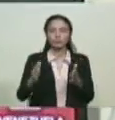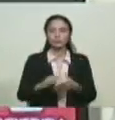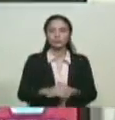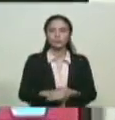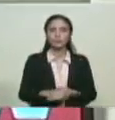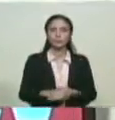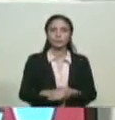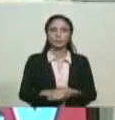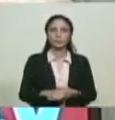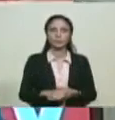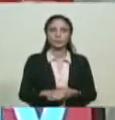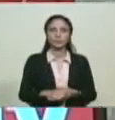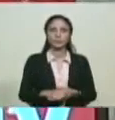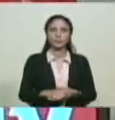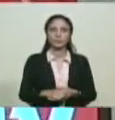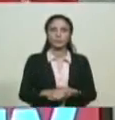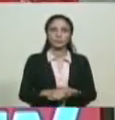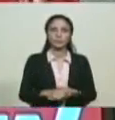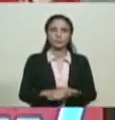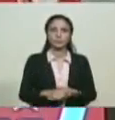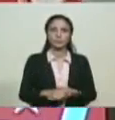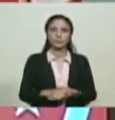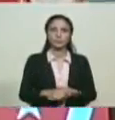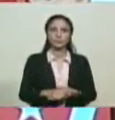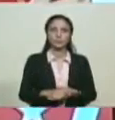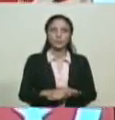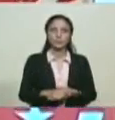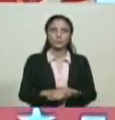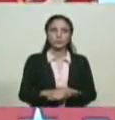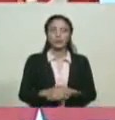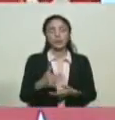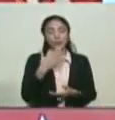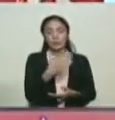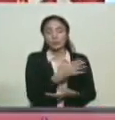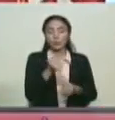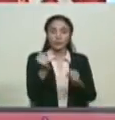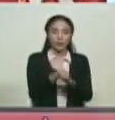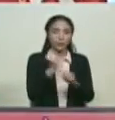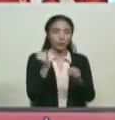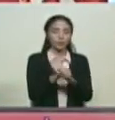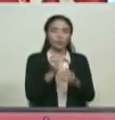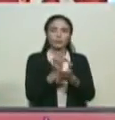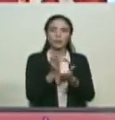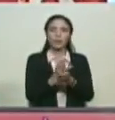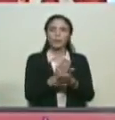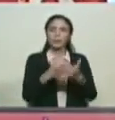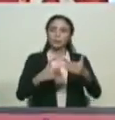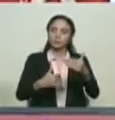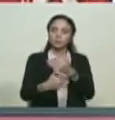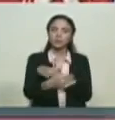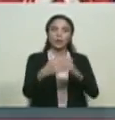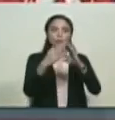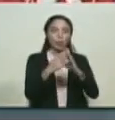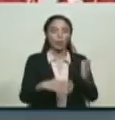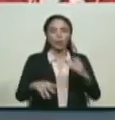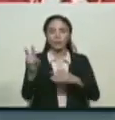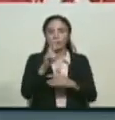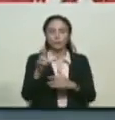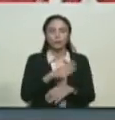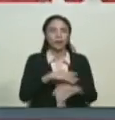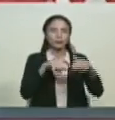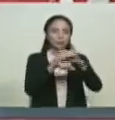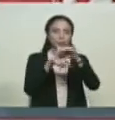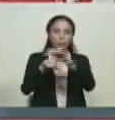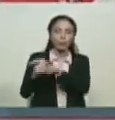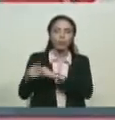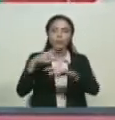en primera línea despliega el partido socialista unido de venezuela a lo largo y ancho de nuestro país